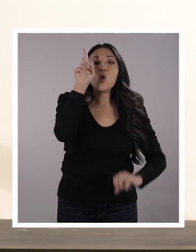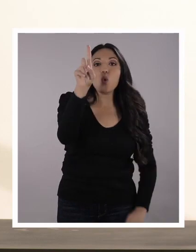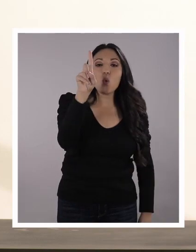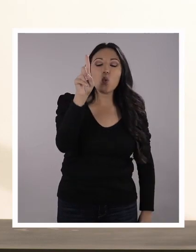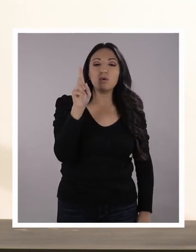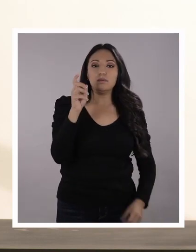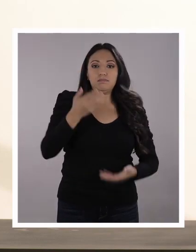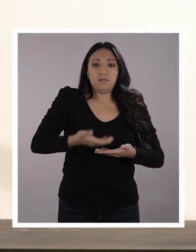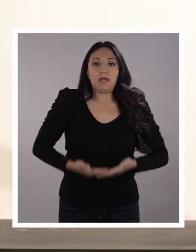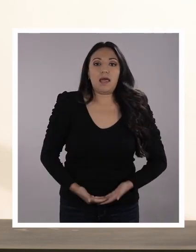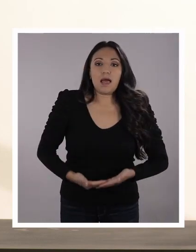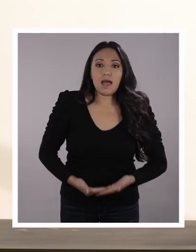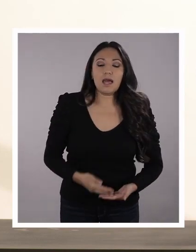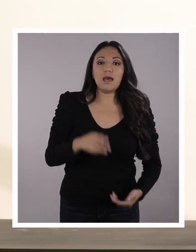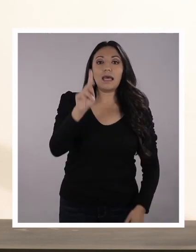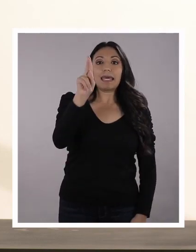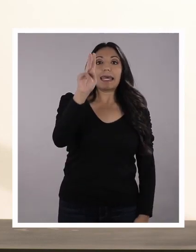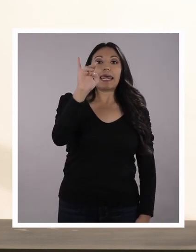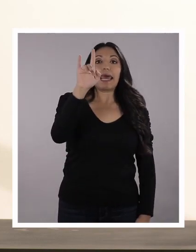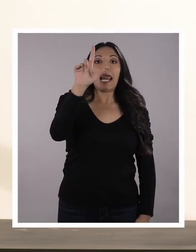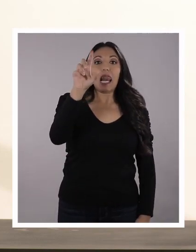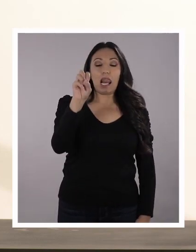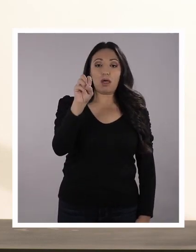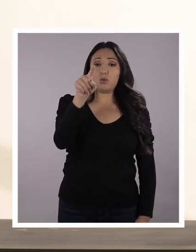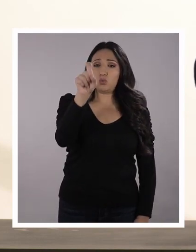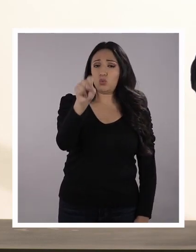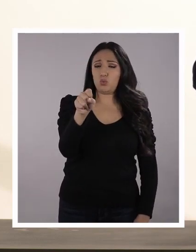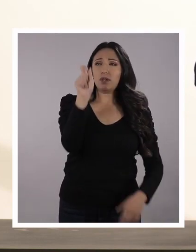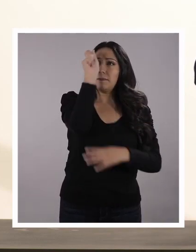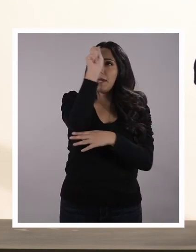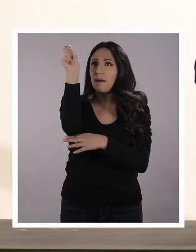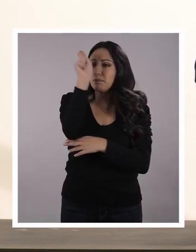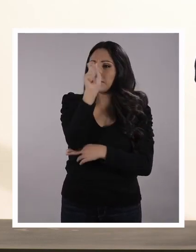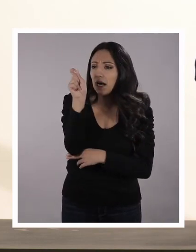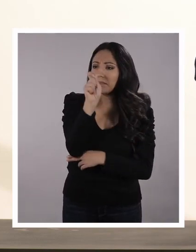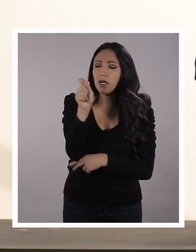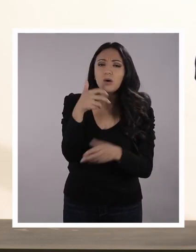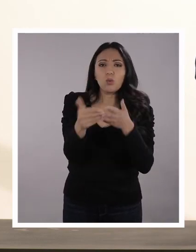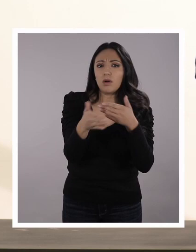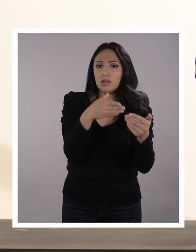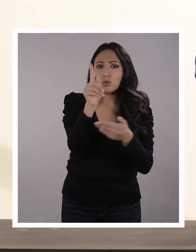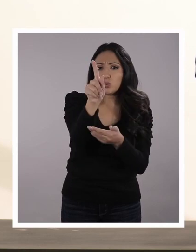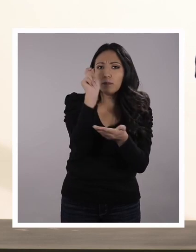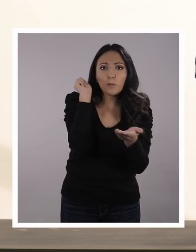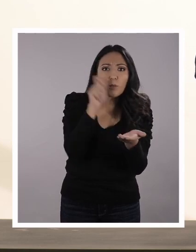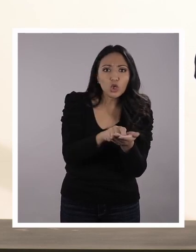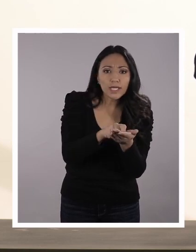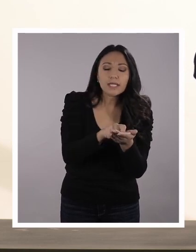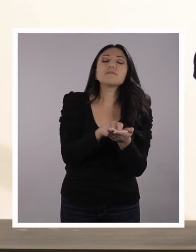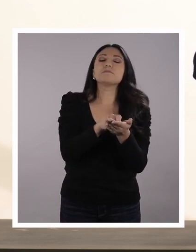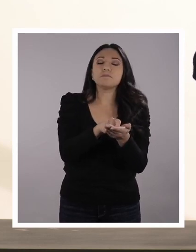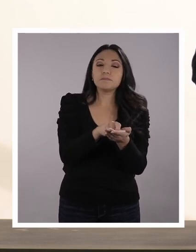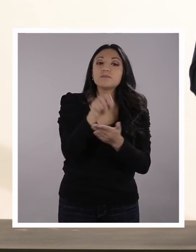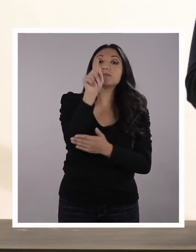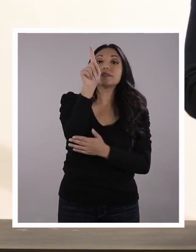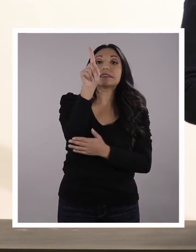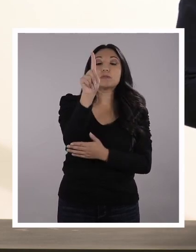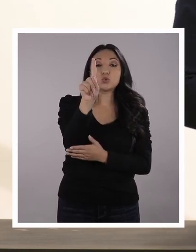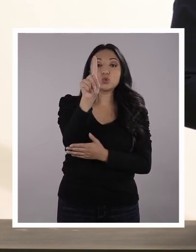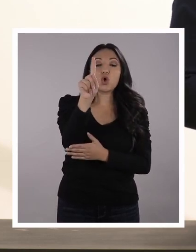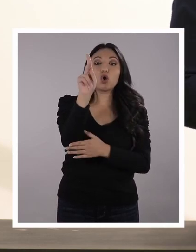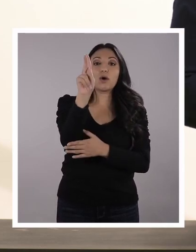ponemos otro adhesivo, vamos a marcar. Usted puede marcar con marcador en casa, con lo que tenga. Ahí sería, y ahí le pones un